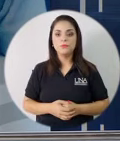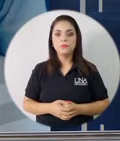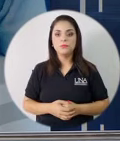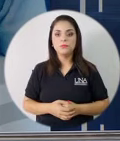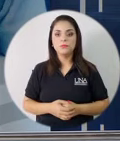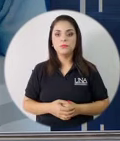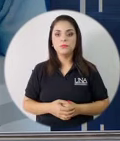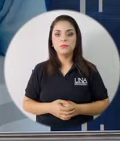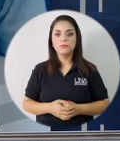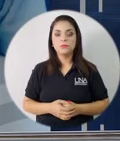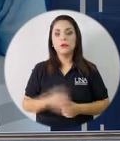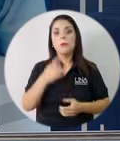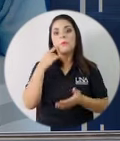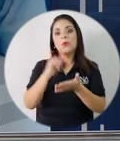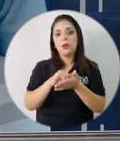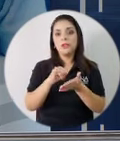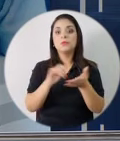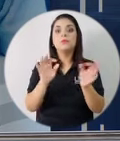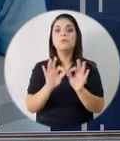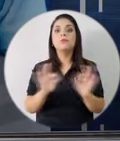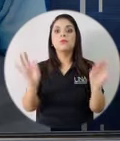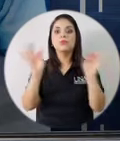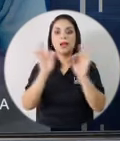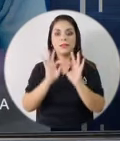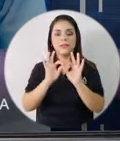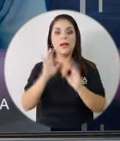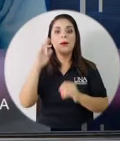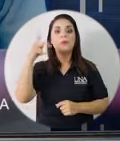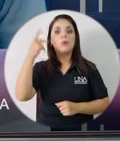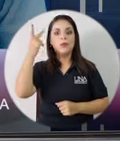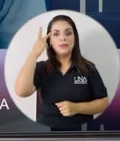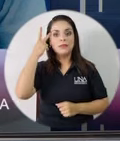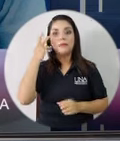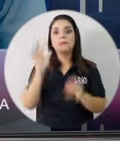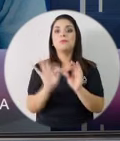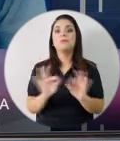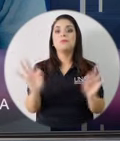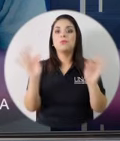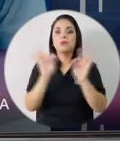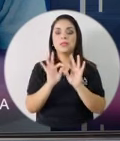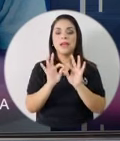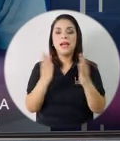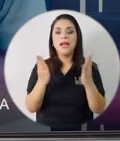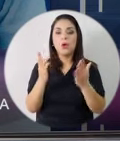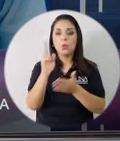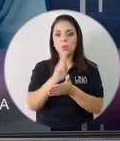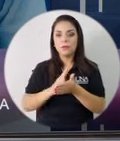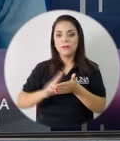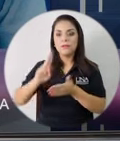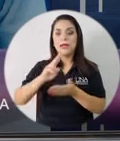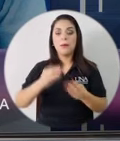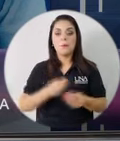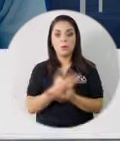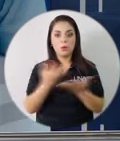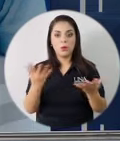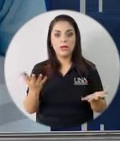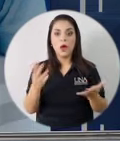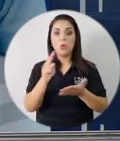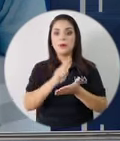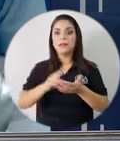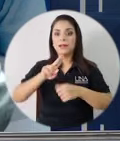Entonces, de ahí la importancia de una política y de la importancia de que una universidad pública, nuestra Universidad